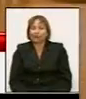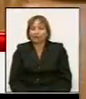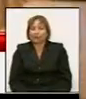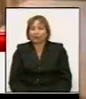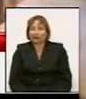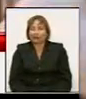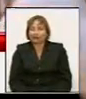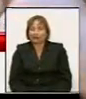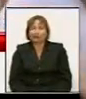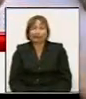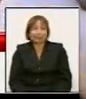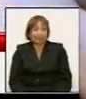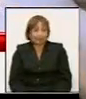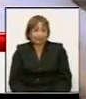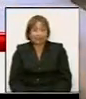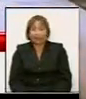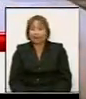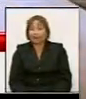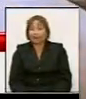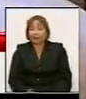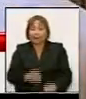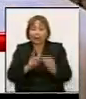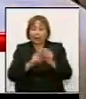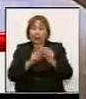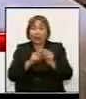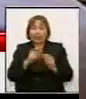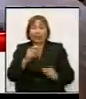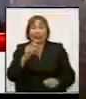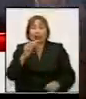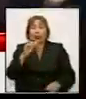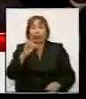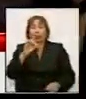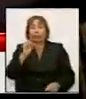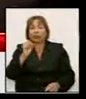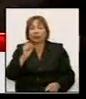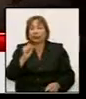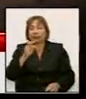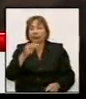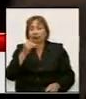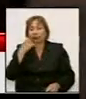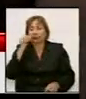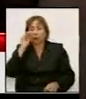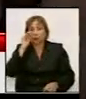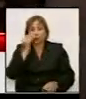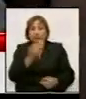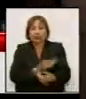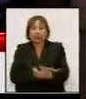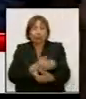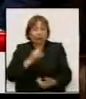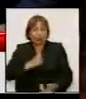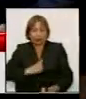Han sido las palabras de Luis Inchausti, hijo de Juan Inchausti y Vargas,